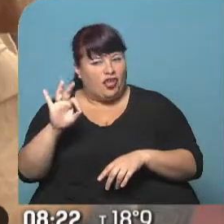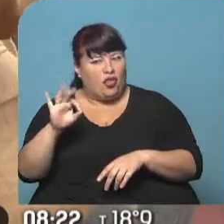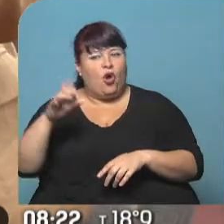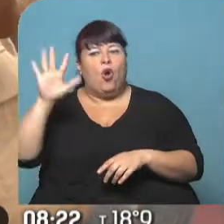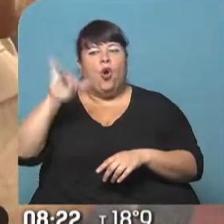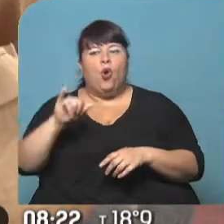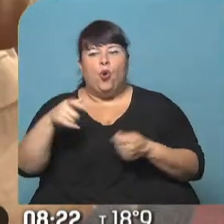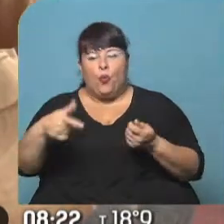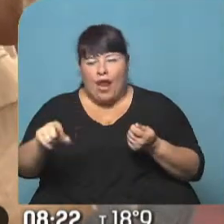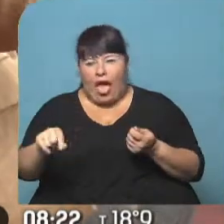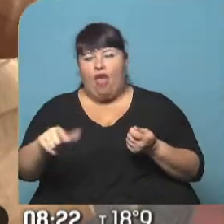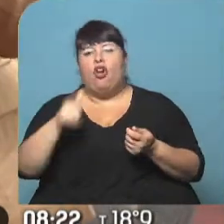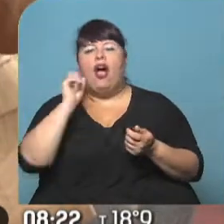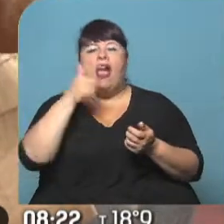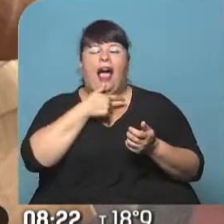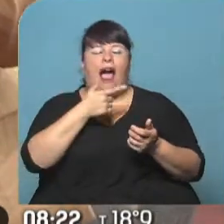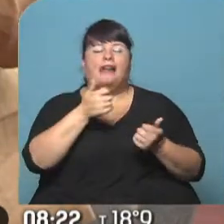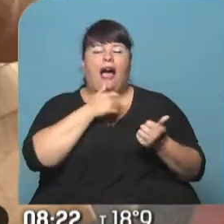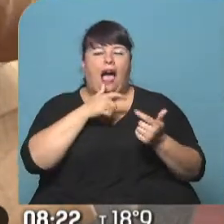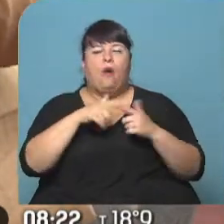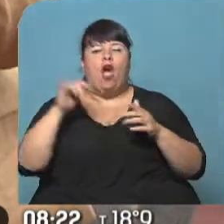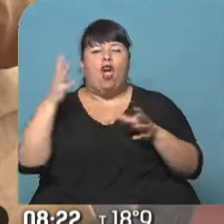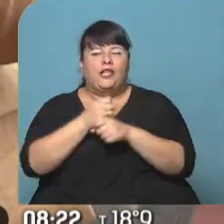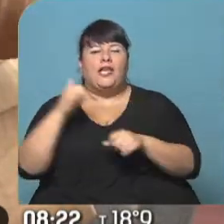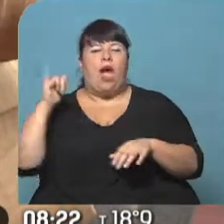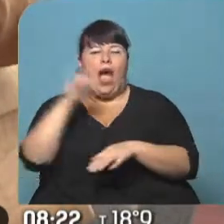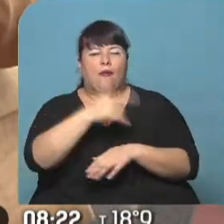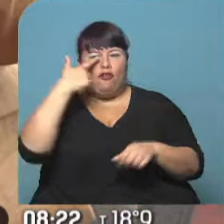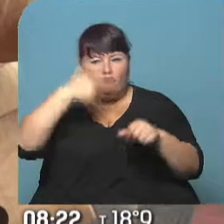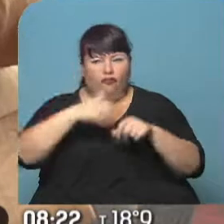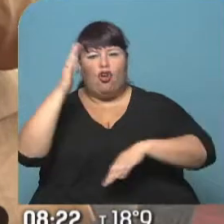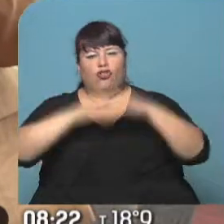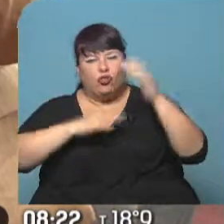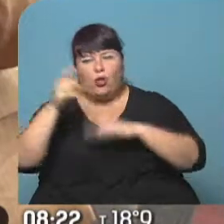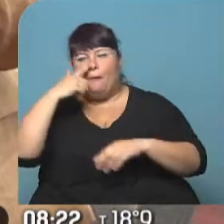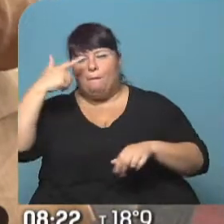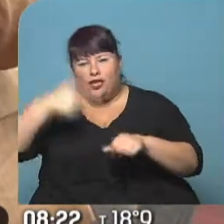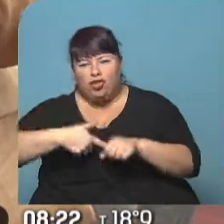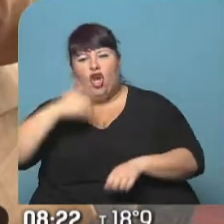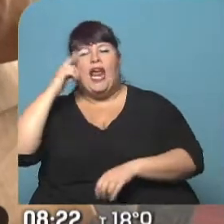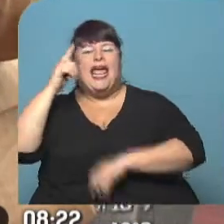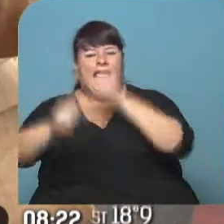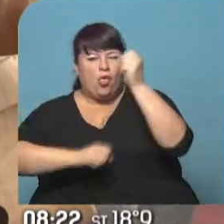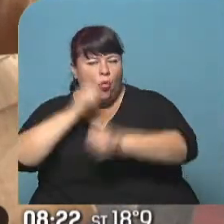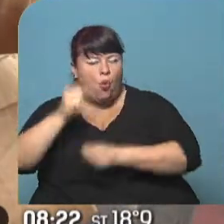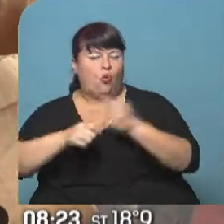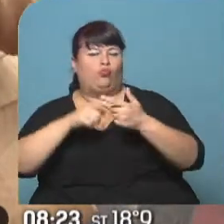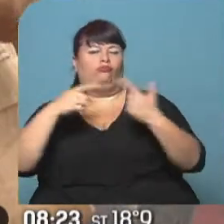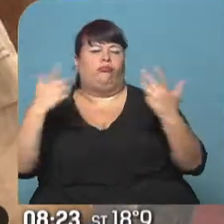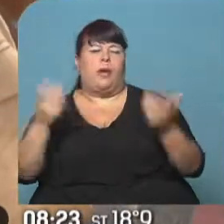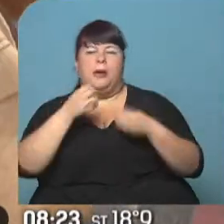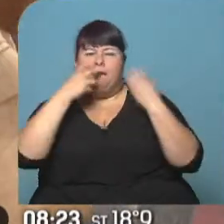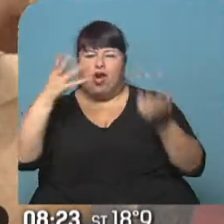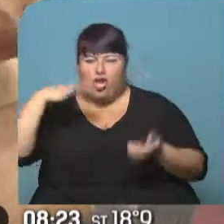del velador, el agua de casa, el gas, colectivo, aviones, combustible, construcción, petrolera, industrias,